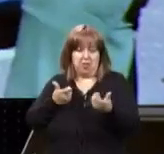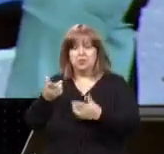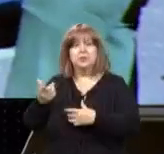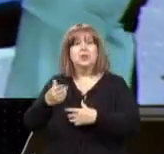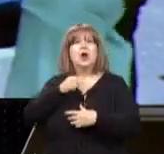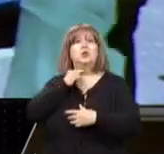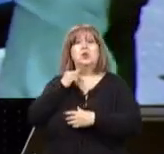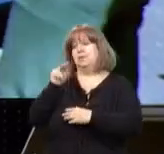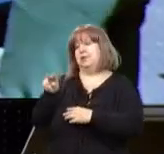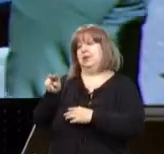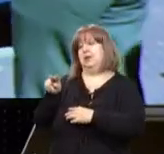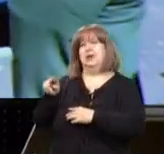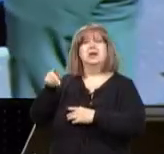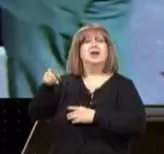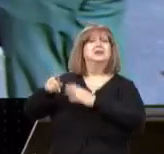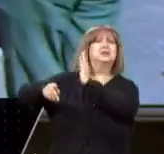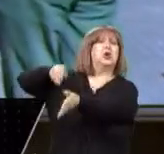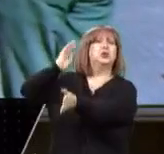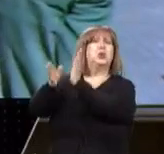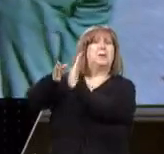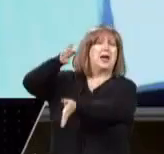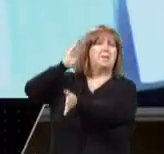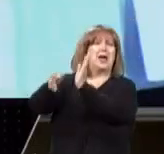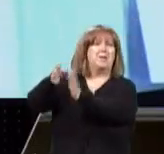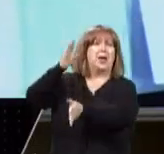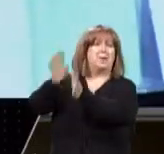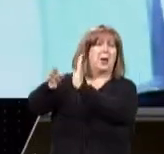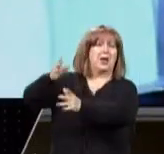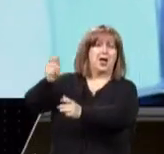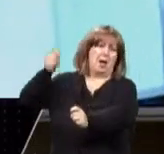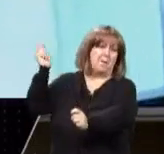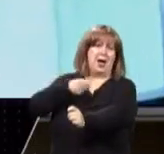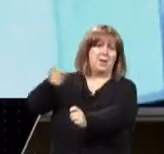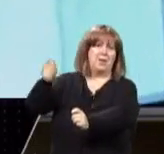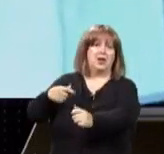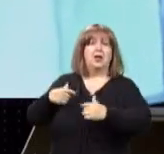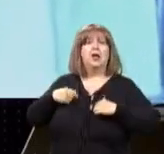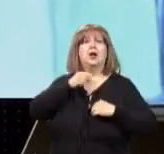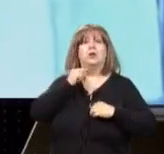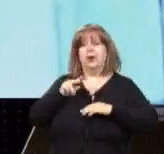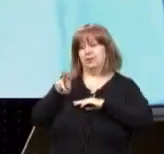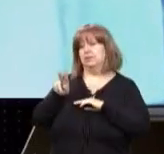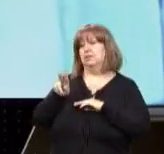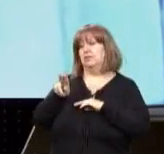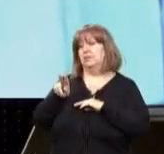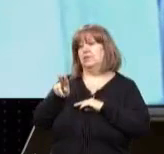se denominaba la Departamental, que es donde están los tribunales provinciales de San Rafael. ¿Y el cura